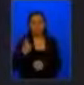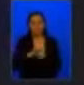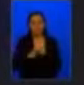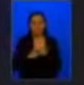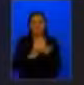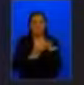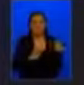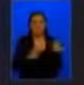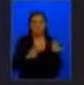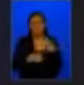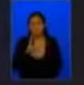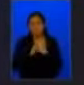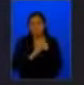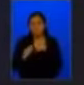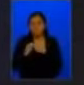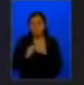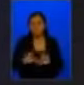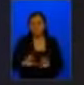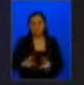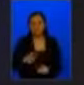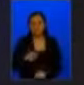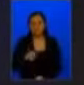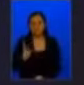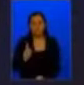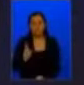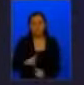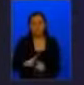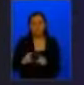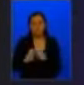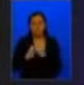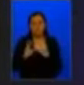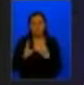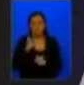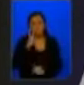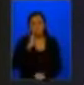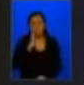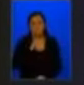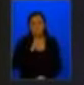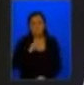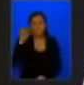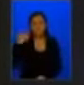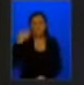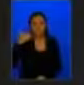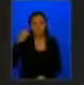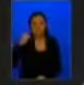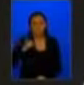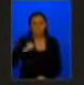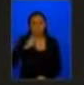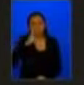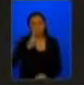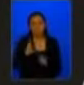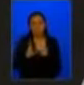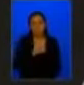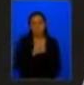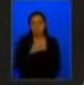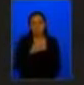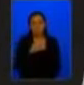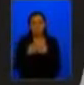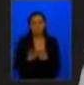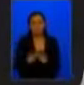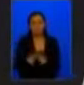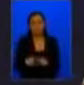Jamás toleraremos la corrupción como sistema, como sí se toleraba antes y hasta se legalizaba la